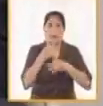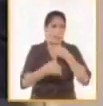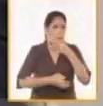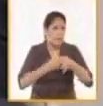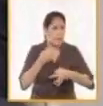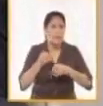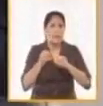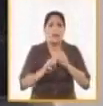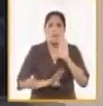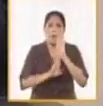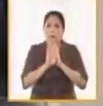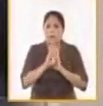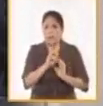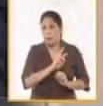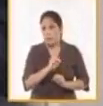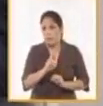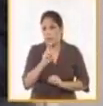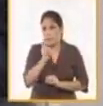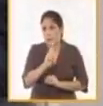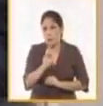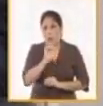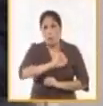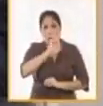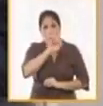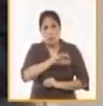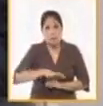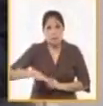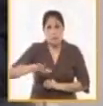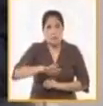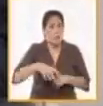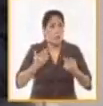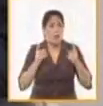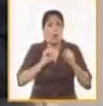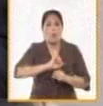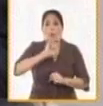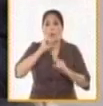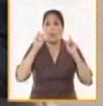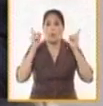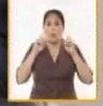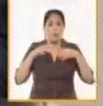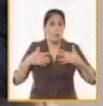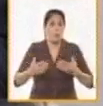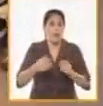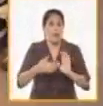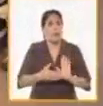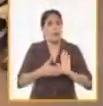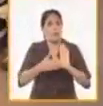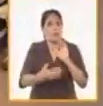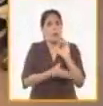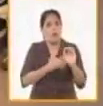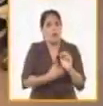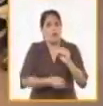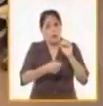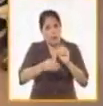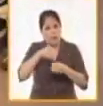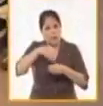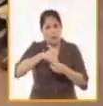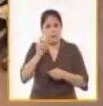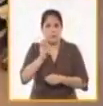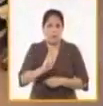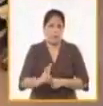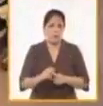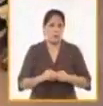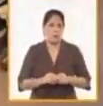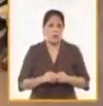de cuáles son los avances de la revolución, cuáles son los logros sociales, cuáles son los logros políticos. y mostrar las realidades, pero no ha